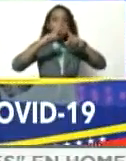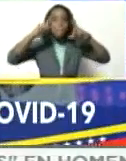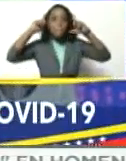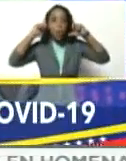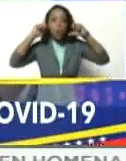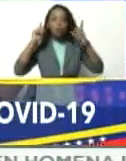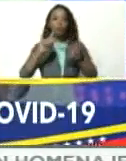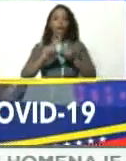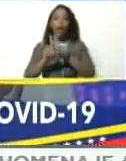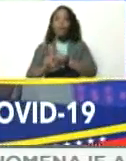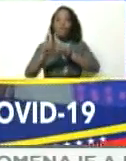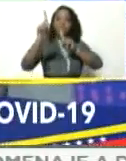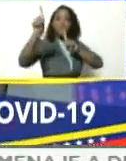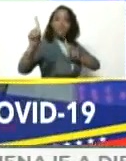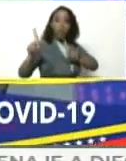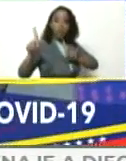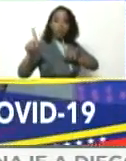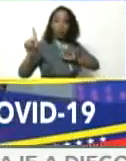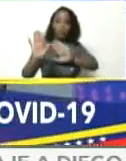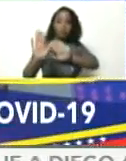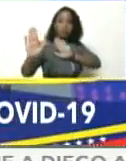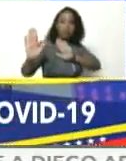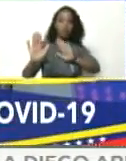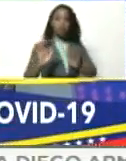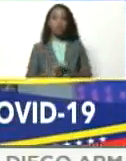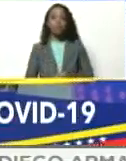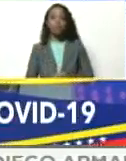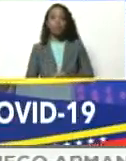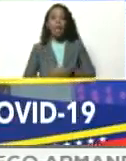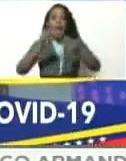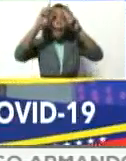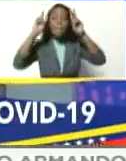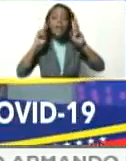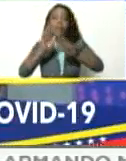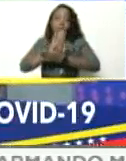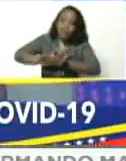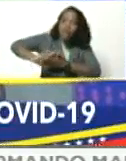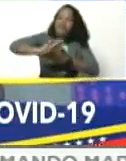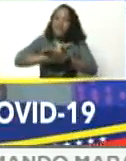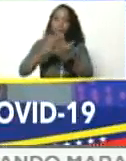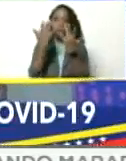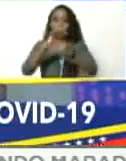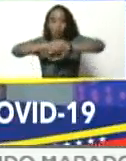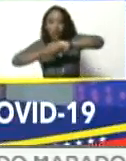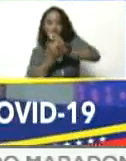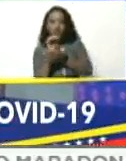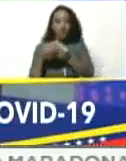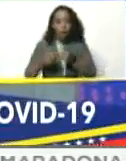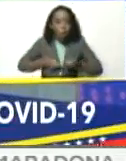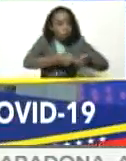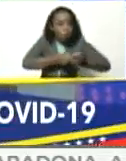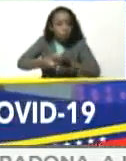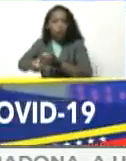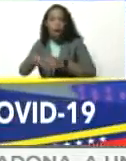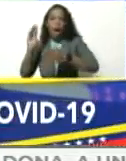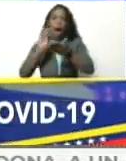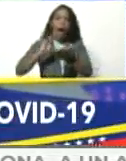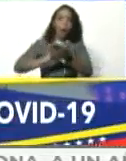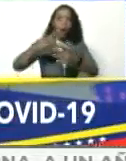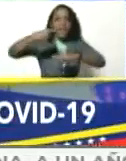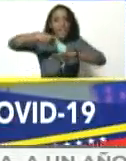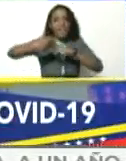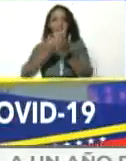el distanciamiento asegurado, la limpieza permanente. Ya la gente sabe con su alcohol y sus